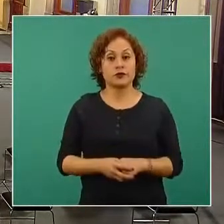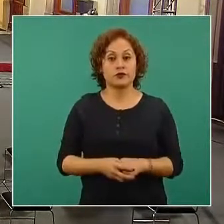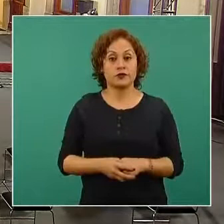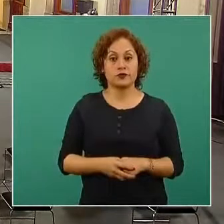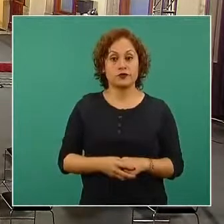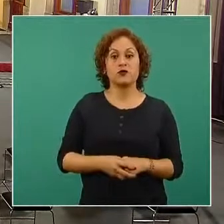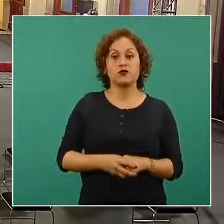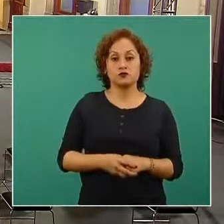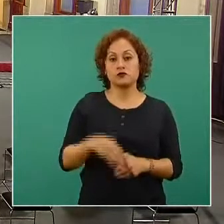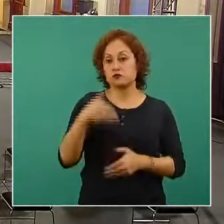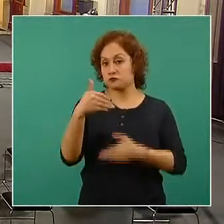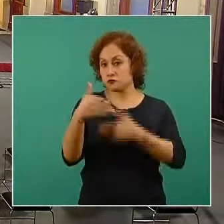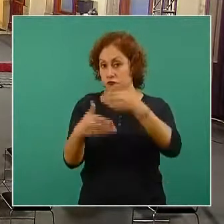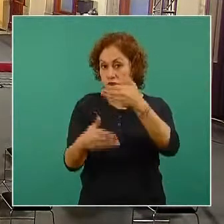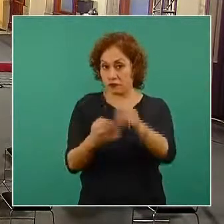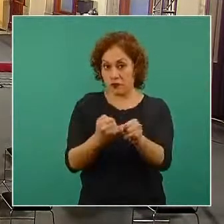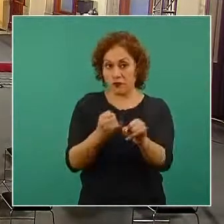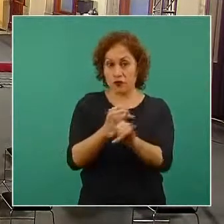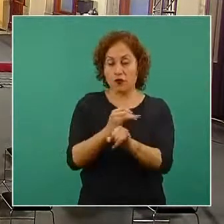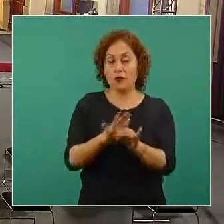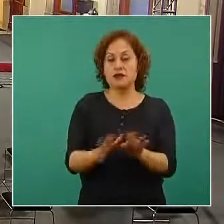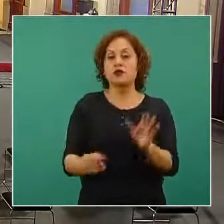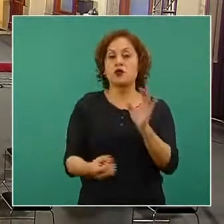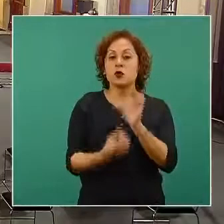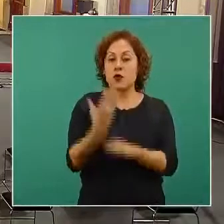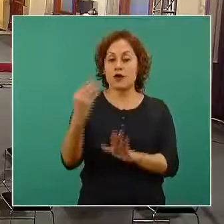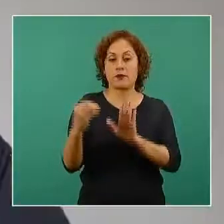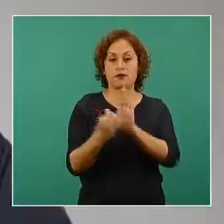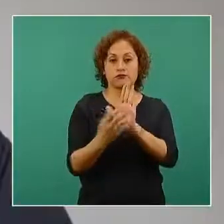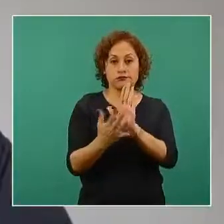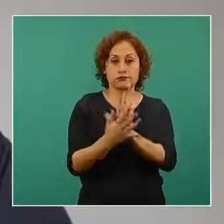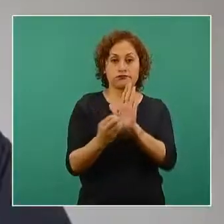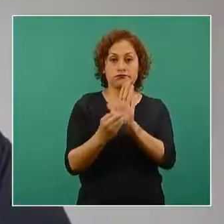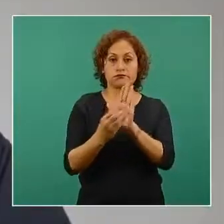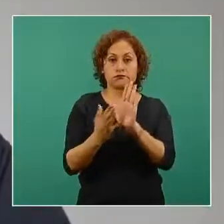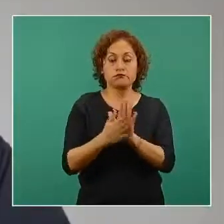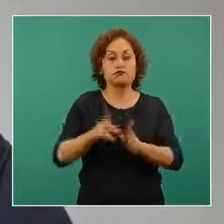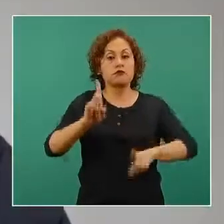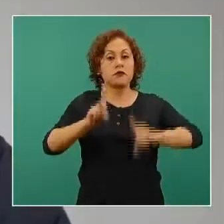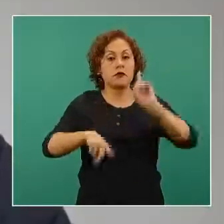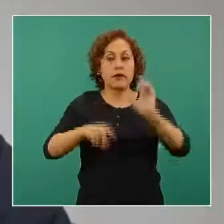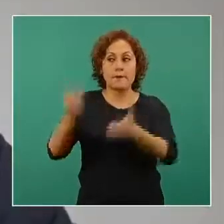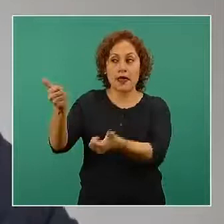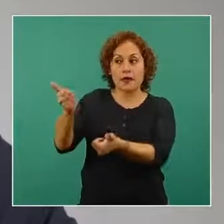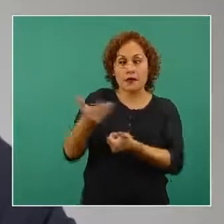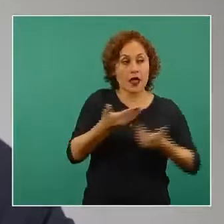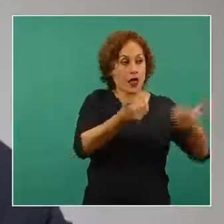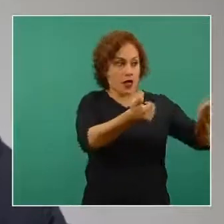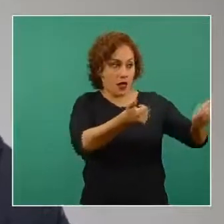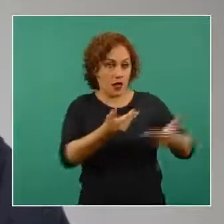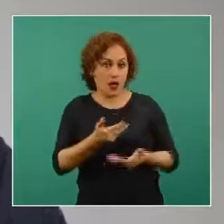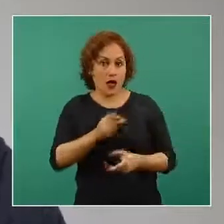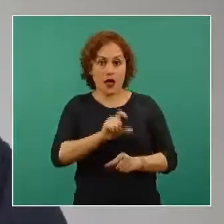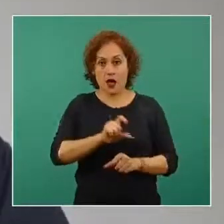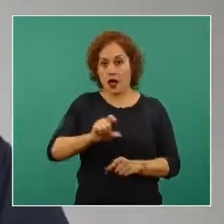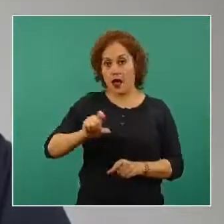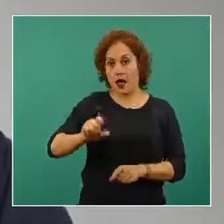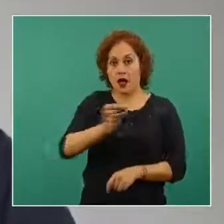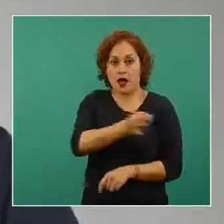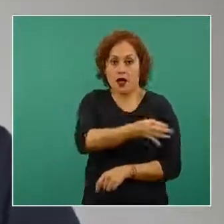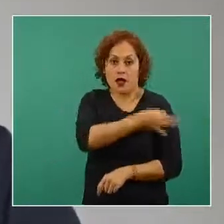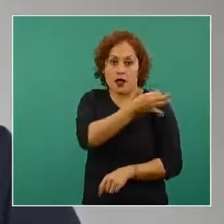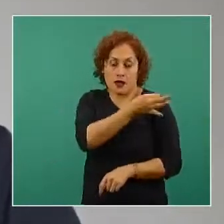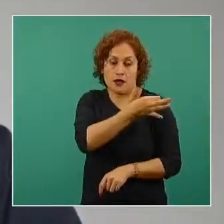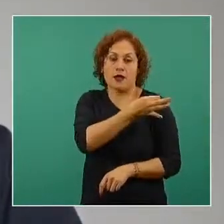irá actualizándose en la medida que continúen llegando los diferentes embarques al país de al menos los 4 tipos y